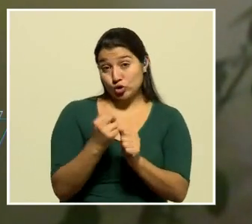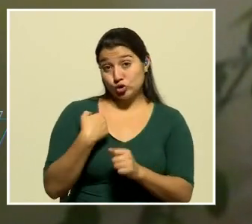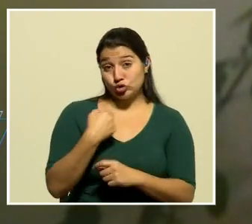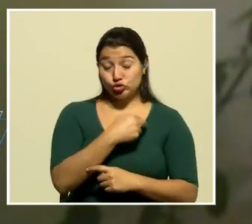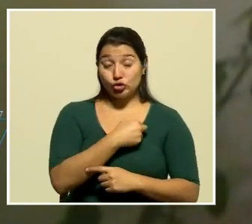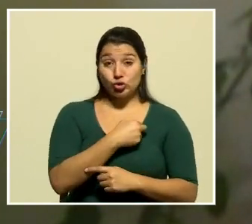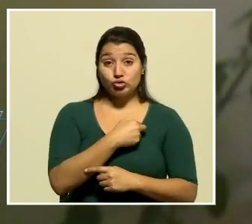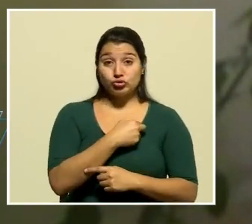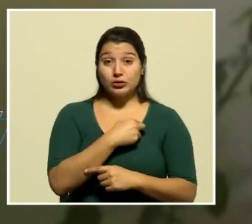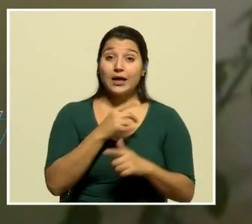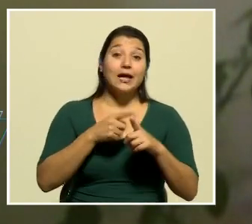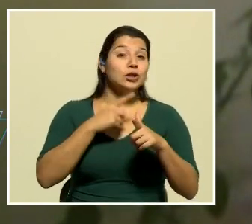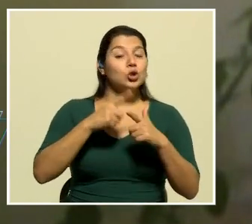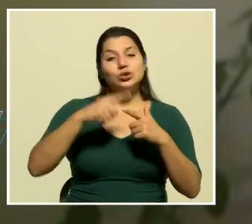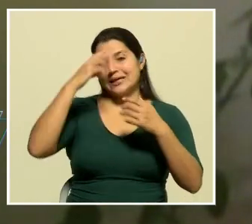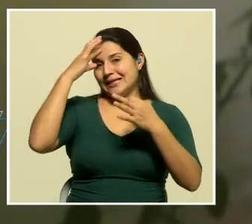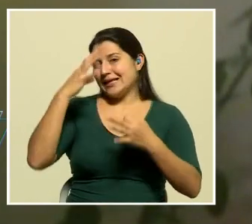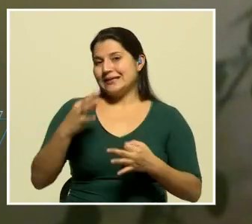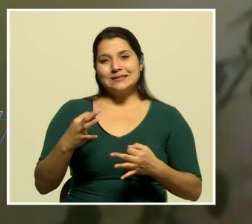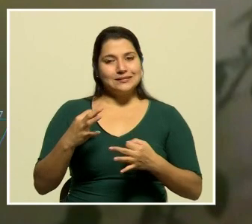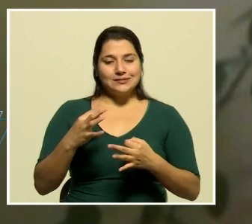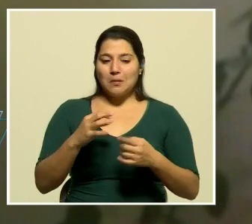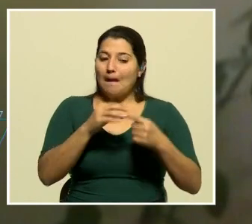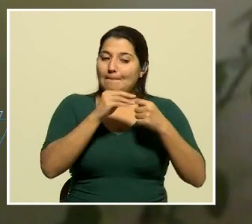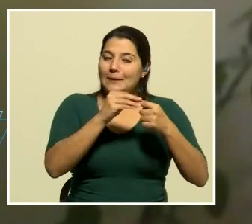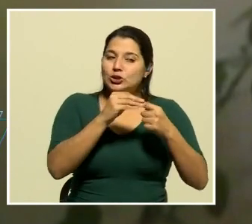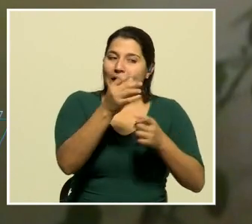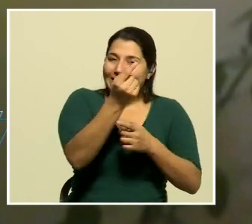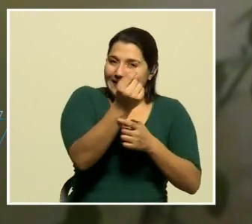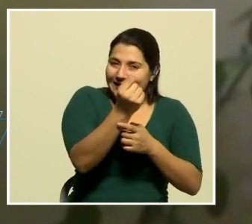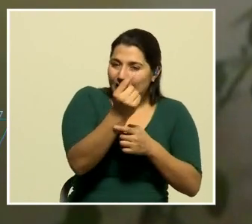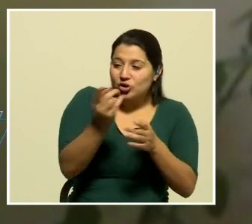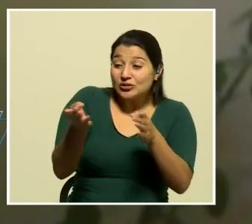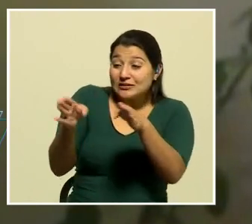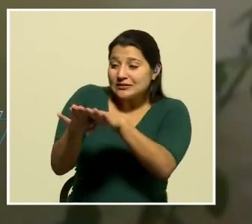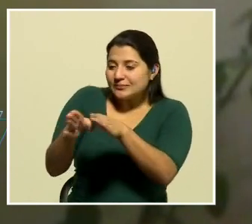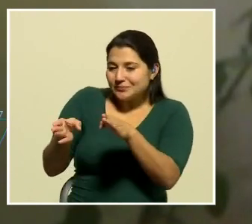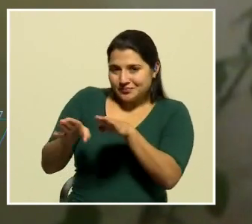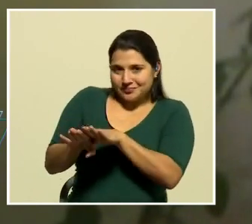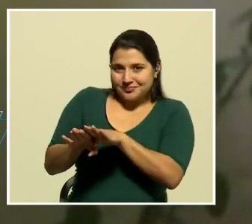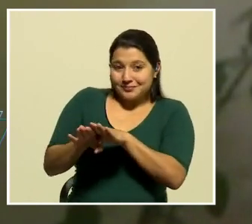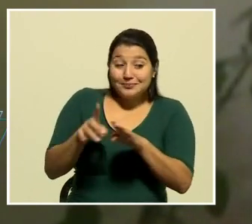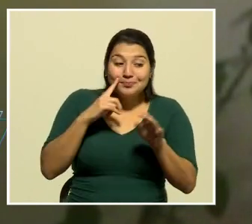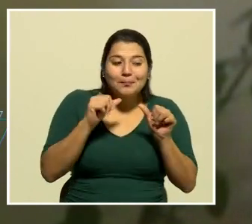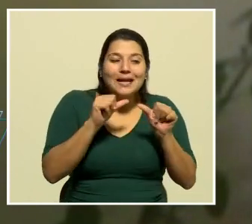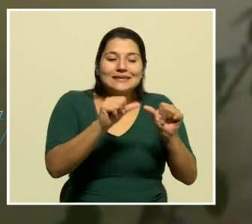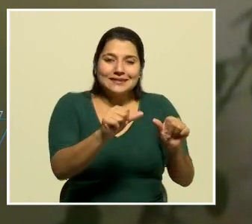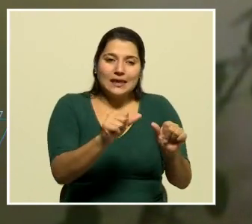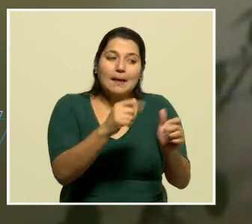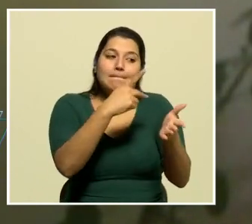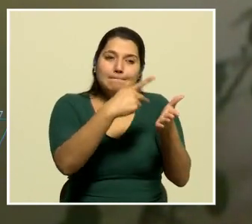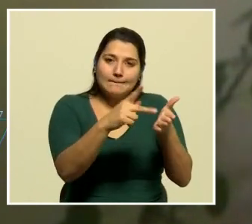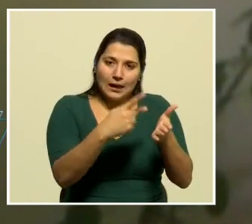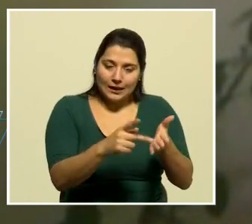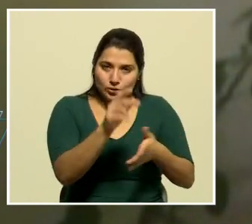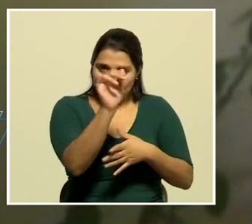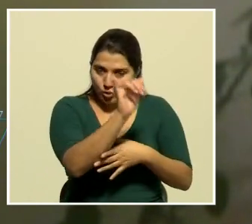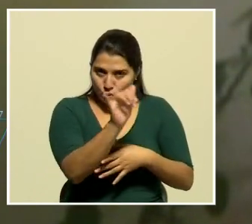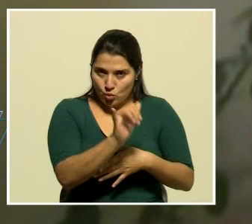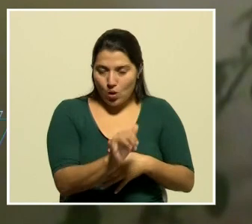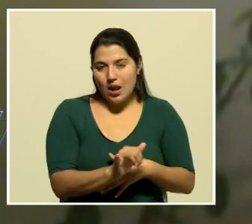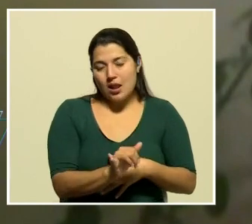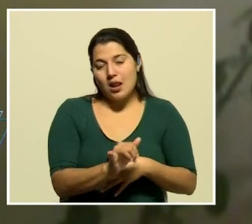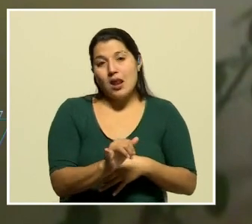y decidimos priorizar ese recurso. Entonces, con el recurso económico que teníamos, debido a la crisis, pues